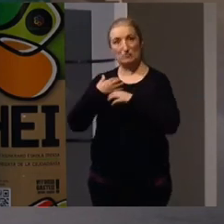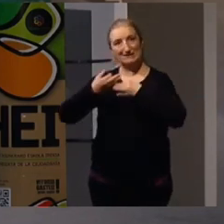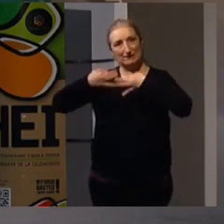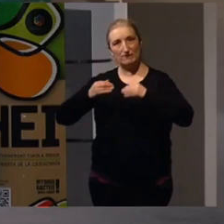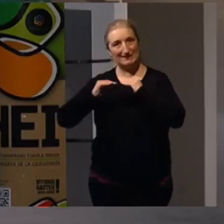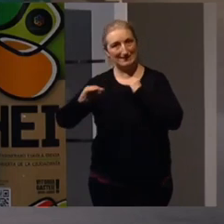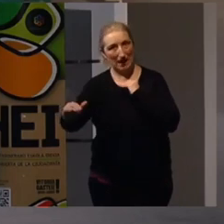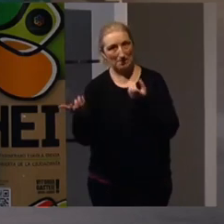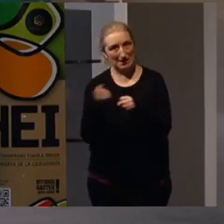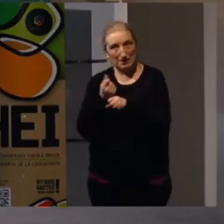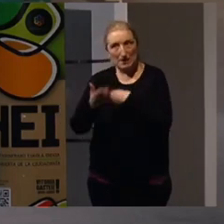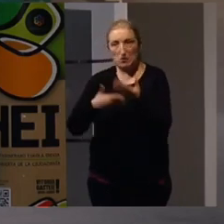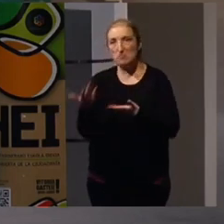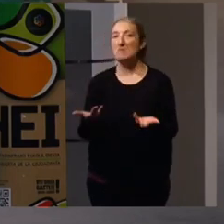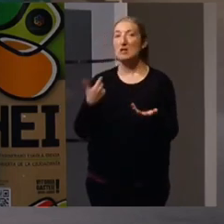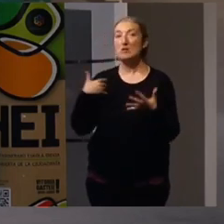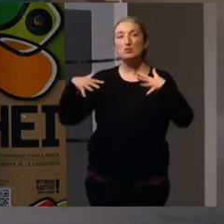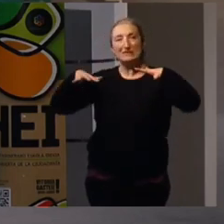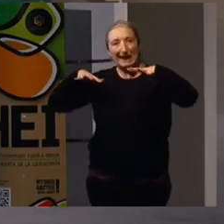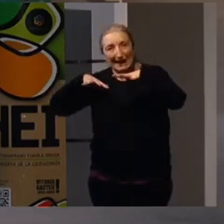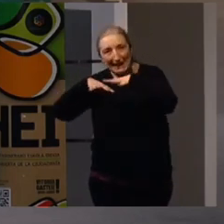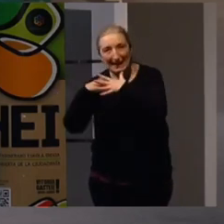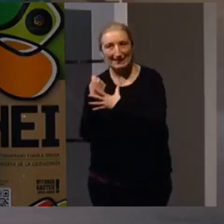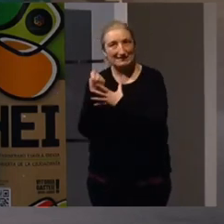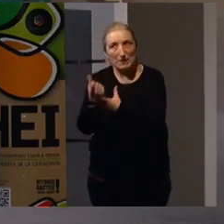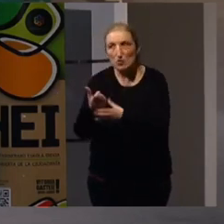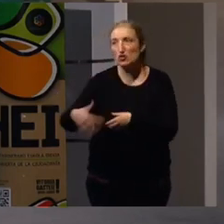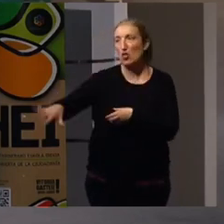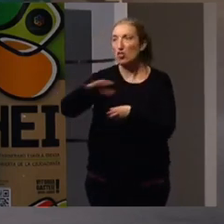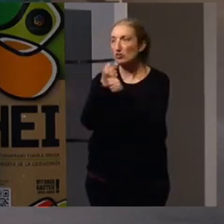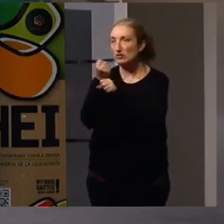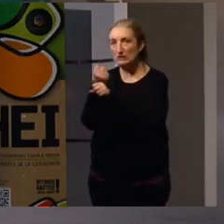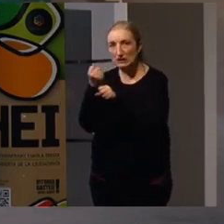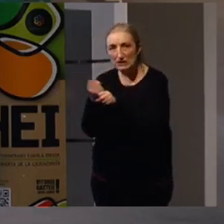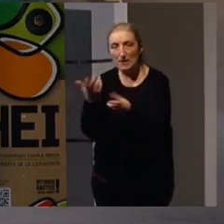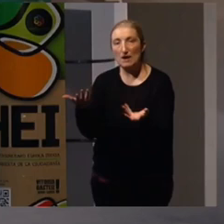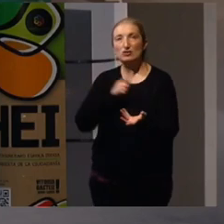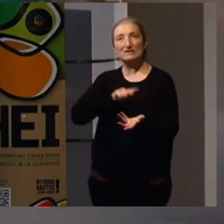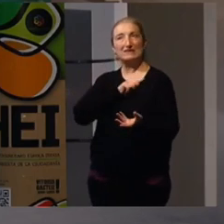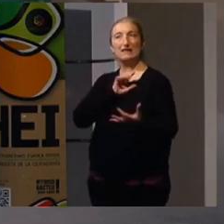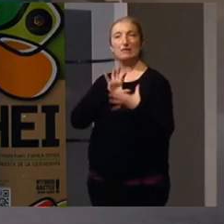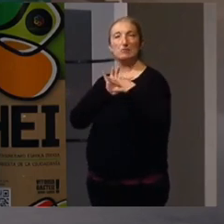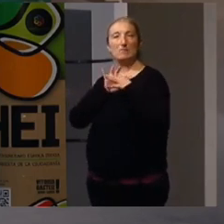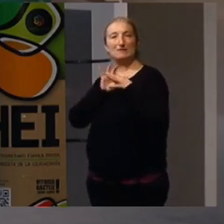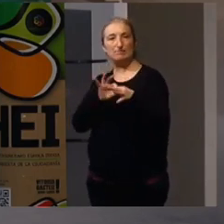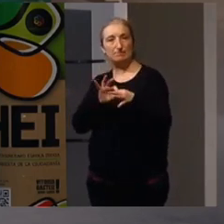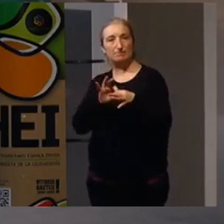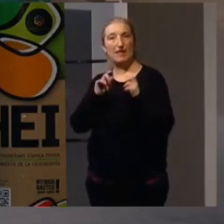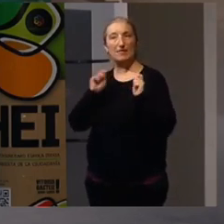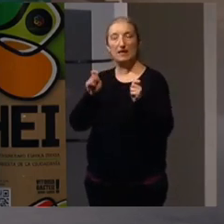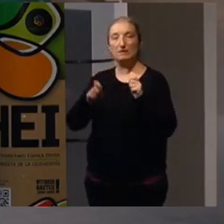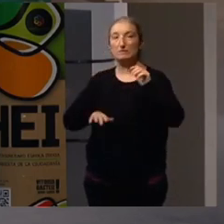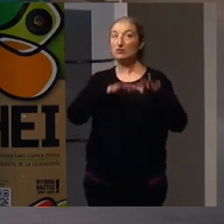sí que puede florecer un poco, igual que te florece la comunidad, también los sitios de trabajo pueden florecer, pero si tienes la sensación de estar todo el tiempo